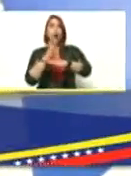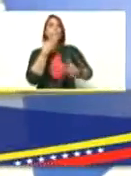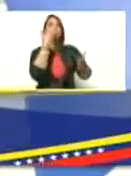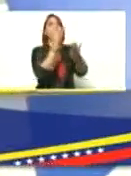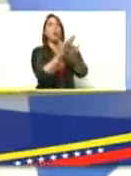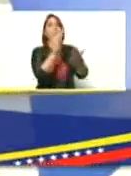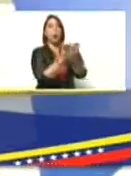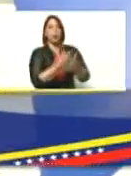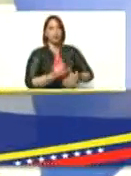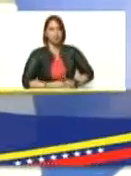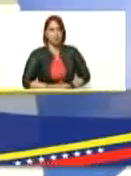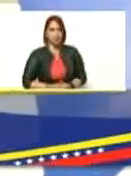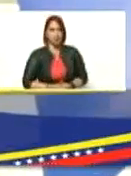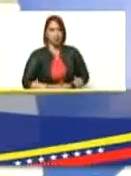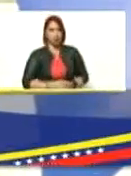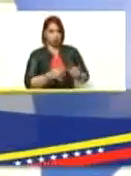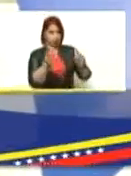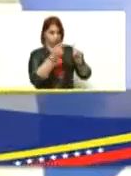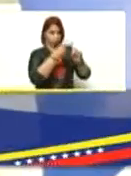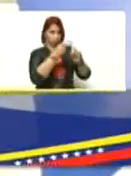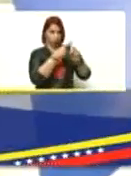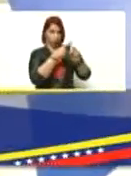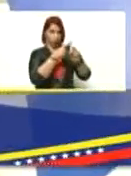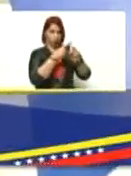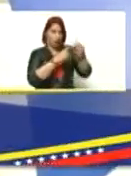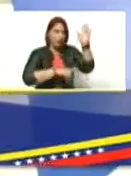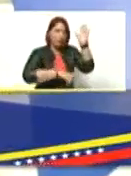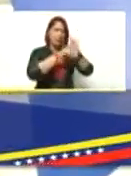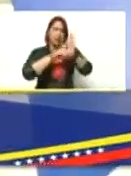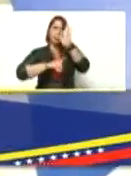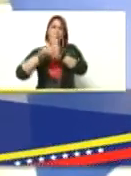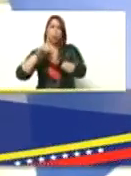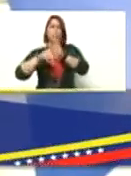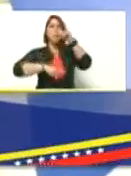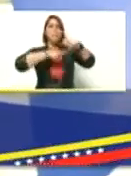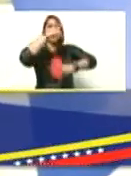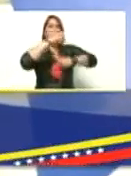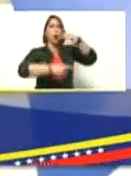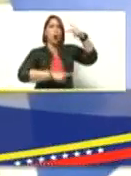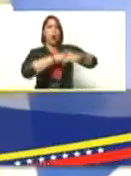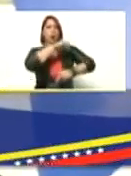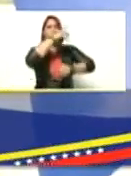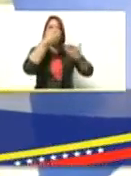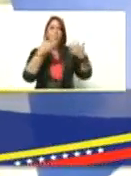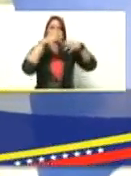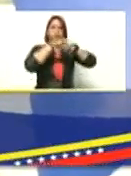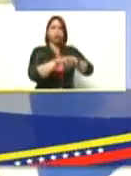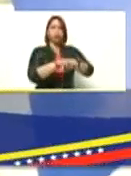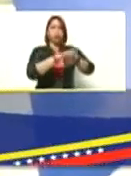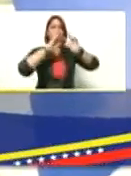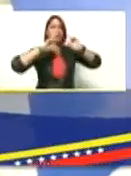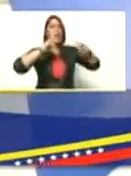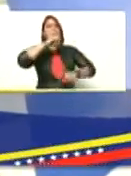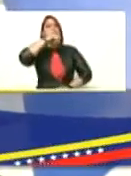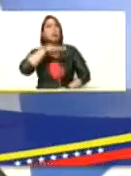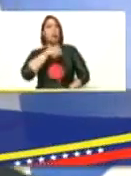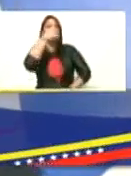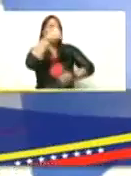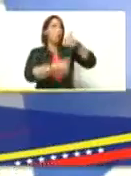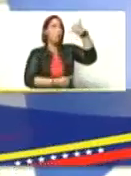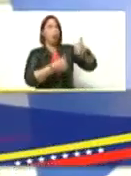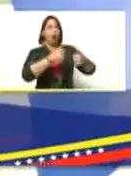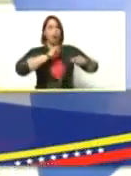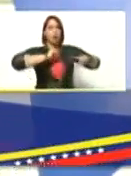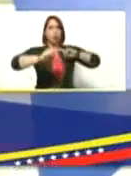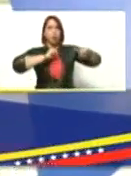siguiente. Primero, el desarrollo de un programa integral en el campo de la historia, el cual estará